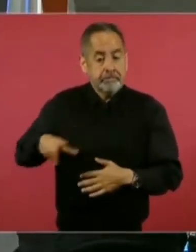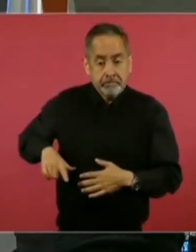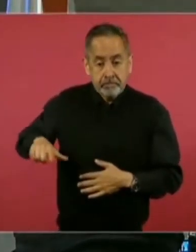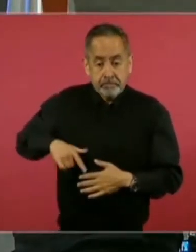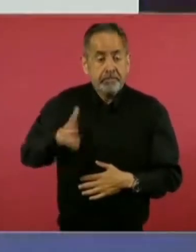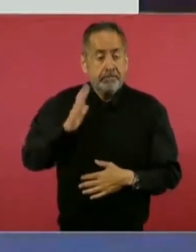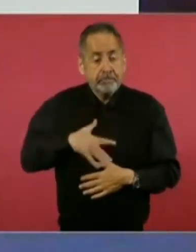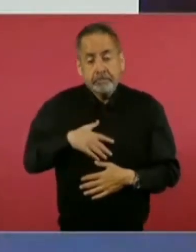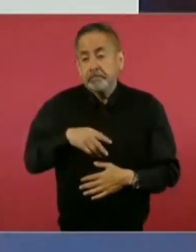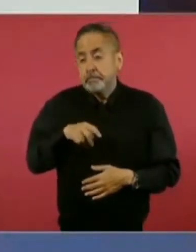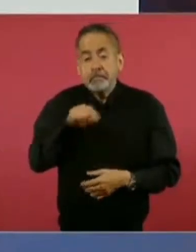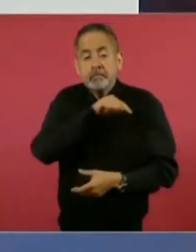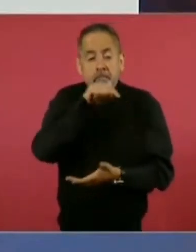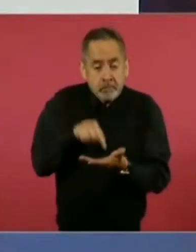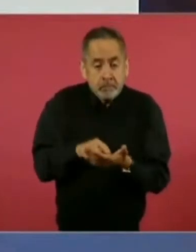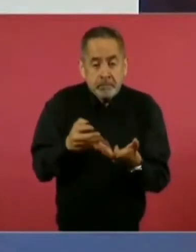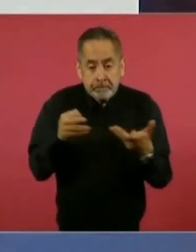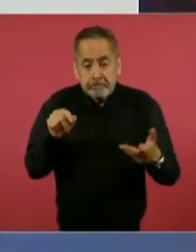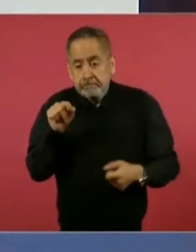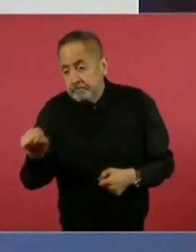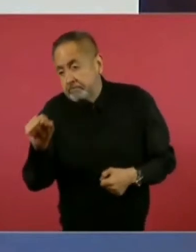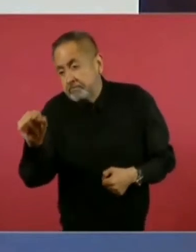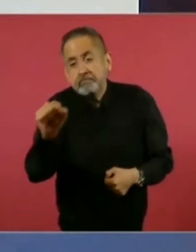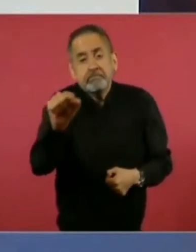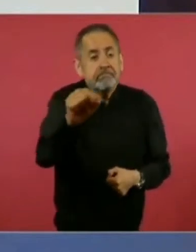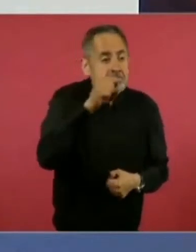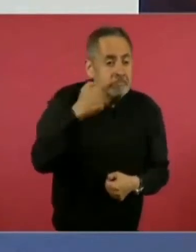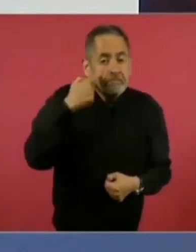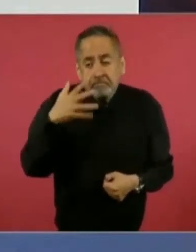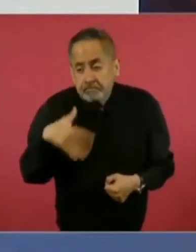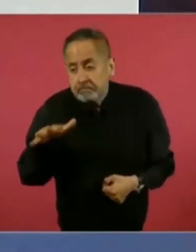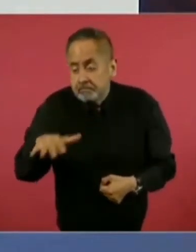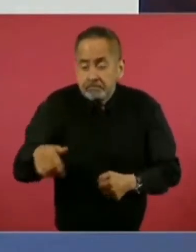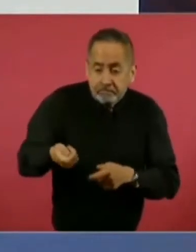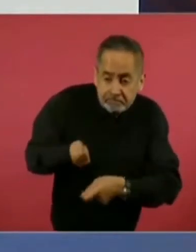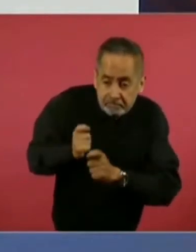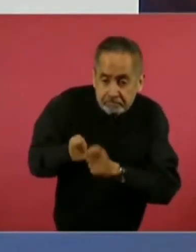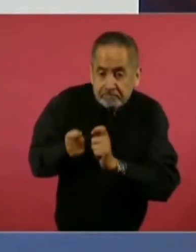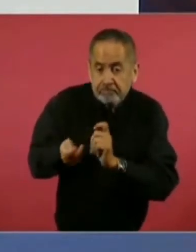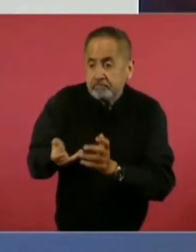campo ha sido permanente. Hemos explorado